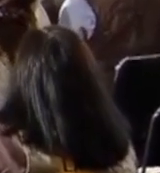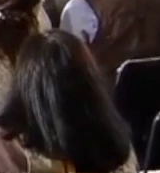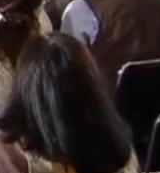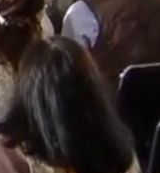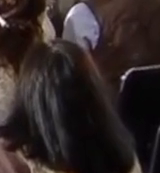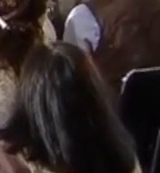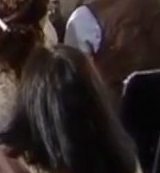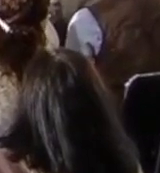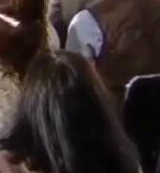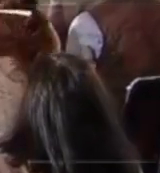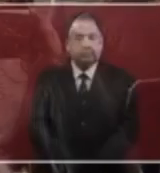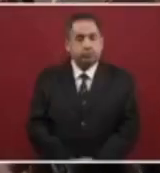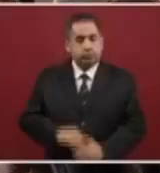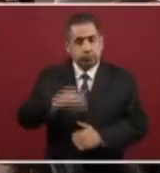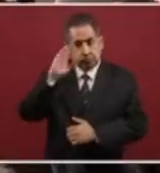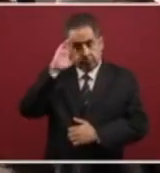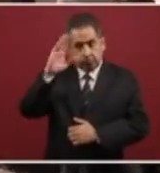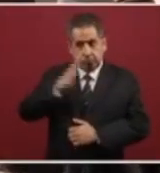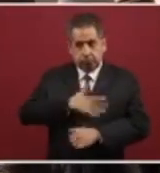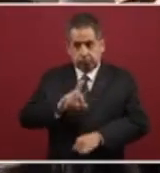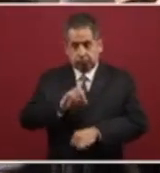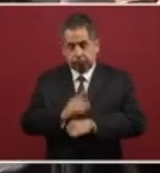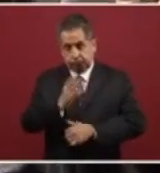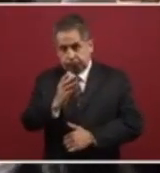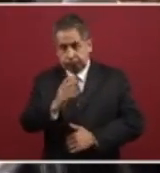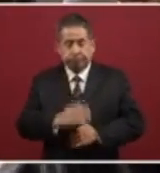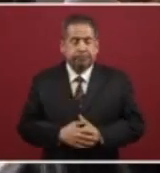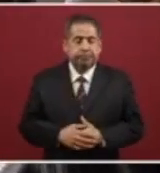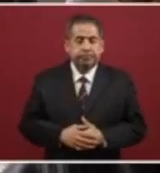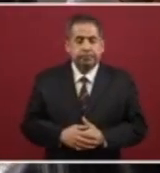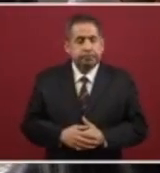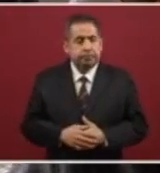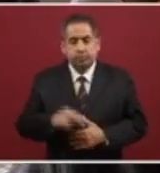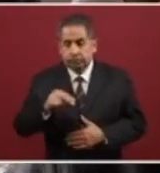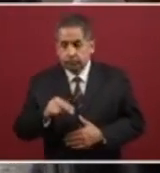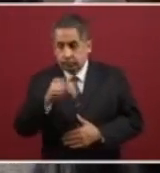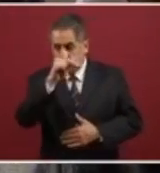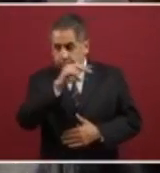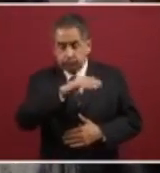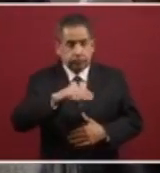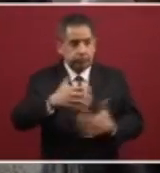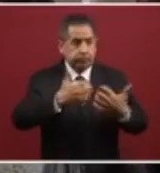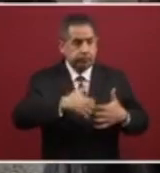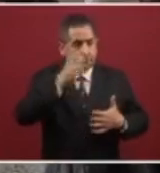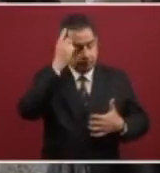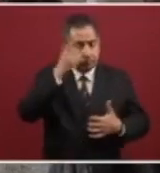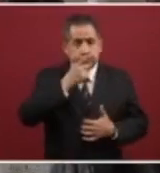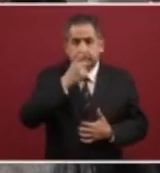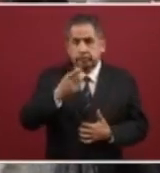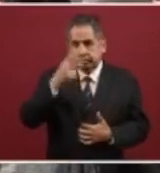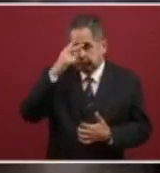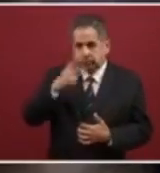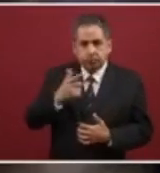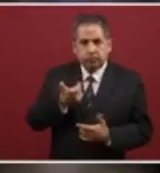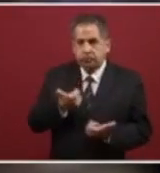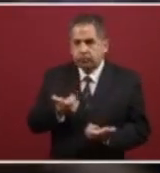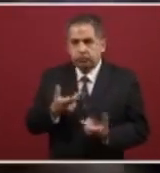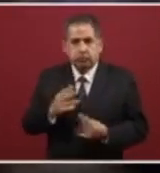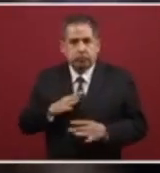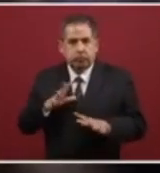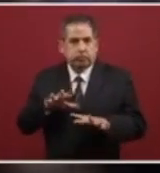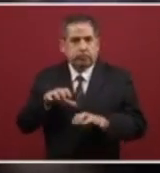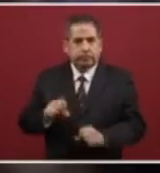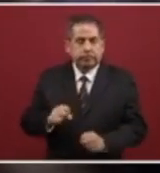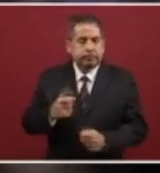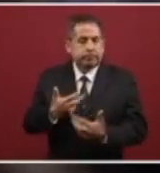Hola, buenos días, canciller. Carlos Calzada, Radio Educación. Empresarios en el norte han señalado que México no tiene los recursos suficientes